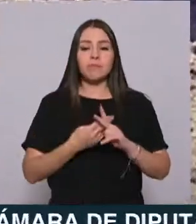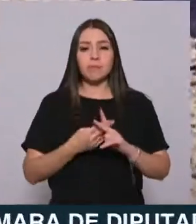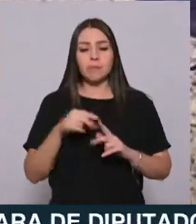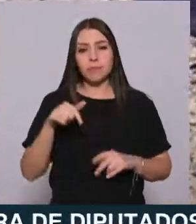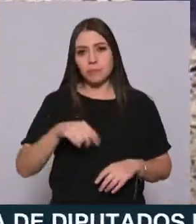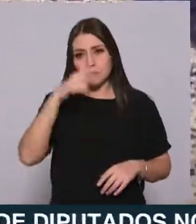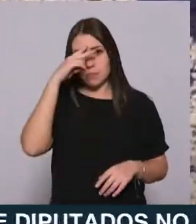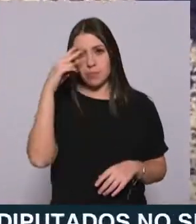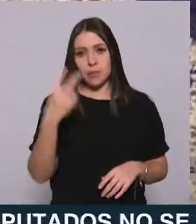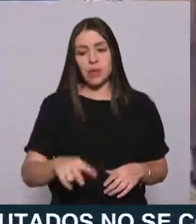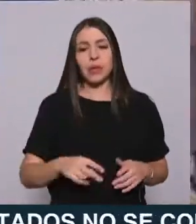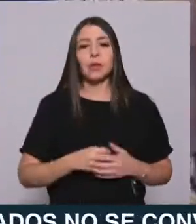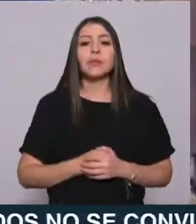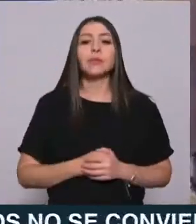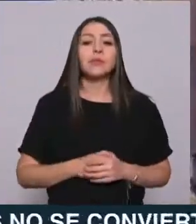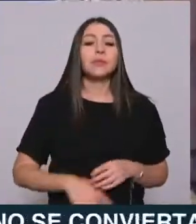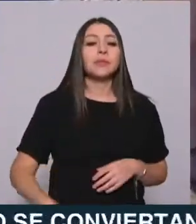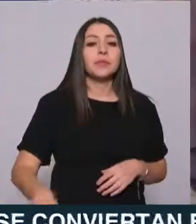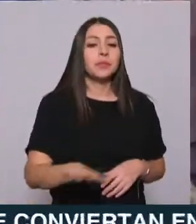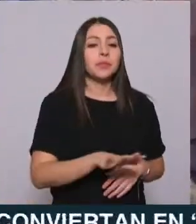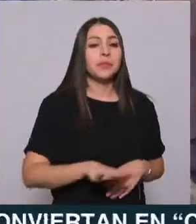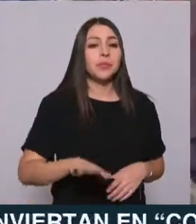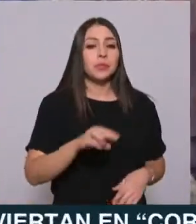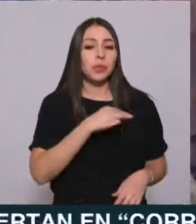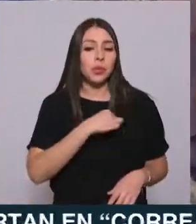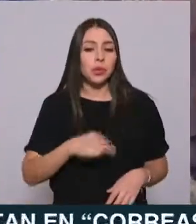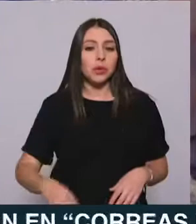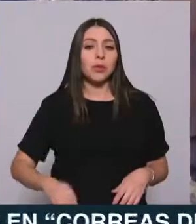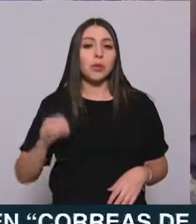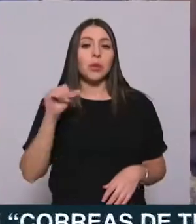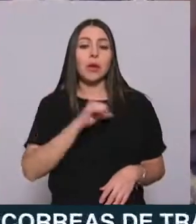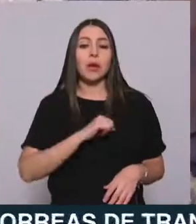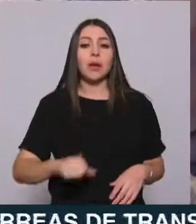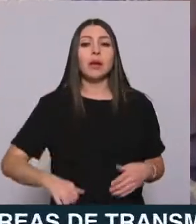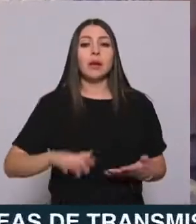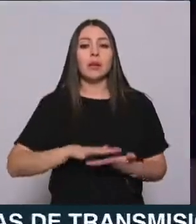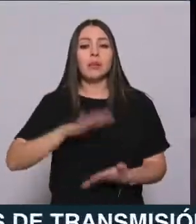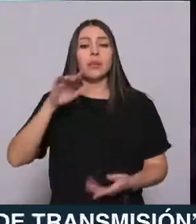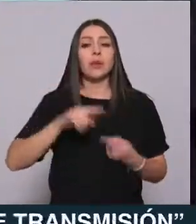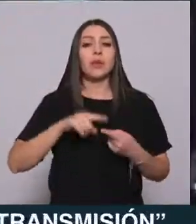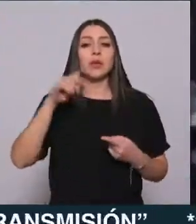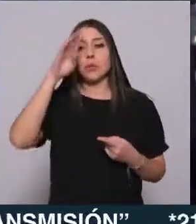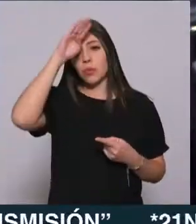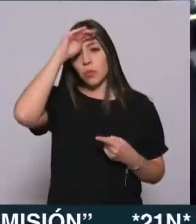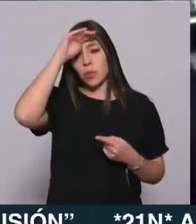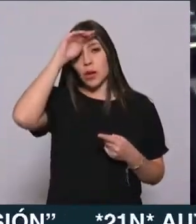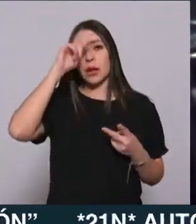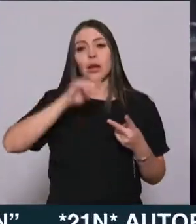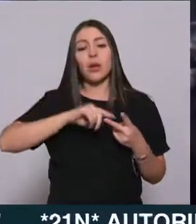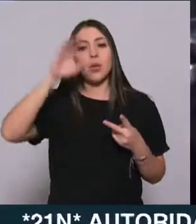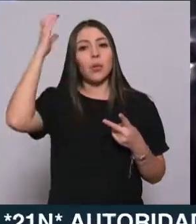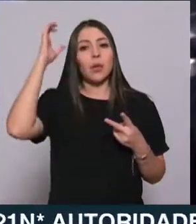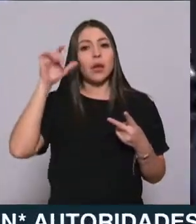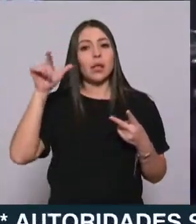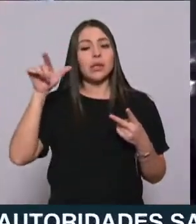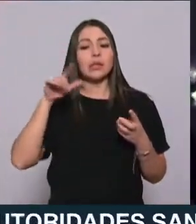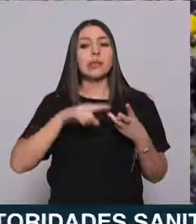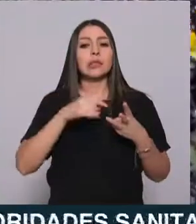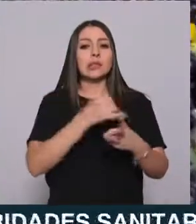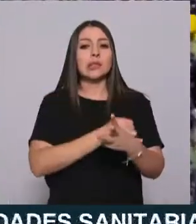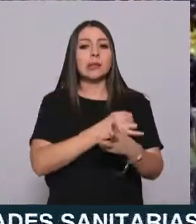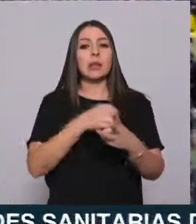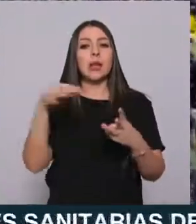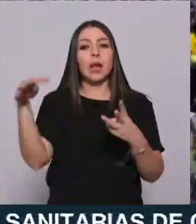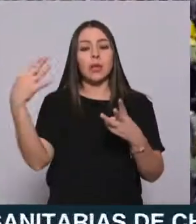A nivel municipal o de alcaldías, Monterrey con 19 casos, Culiacán 17, Iztapalapa 14, San